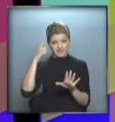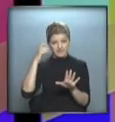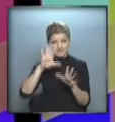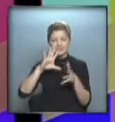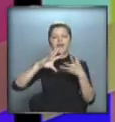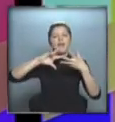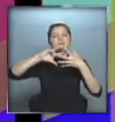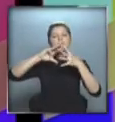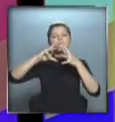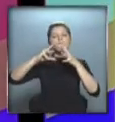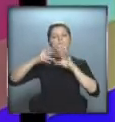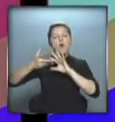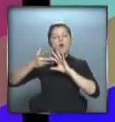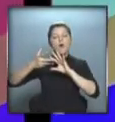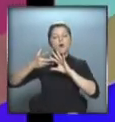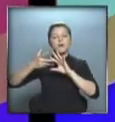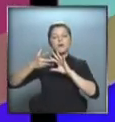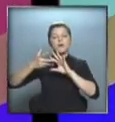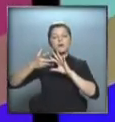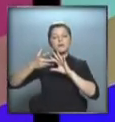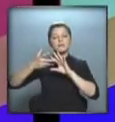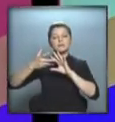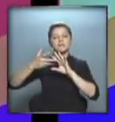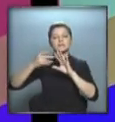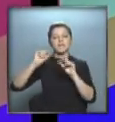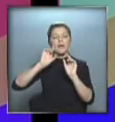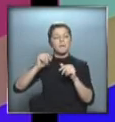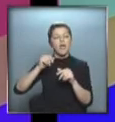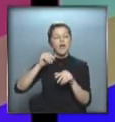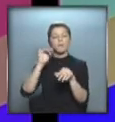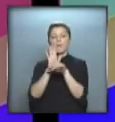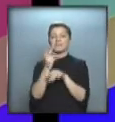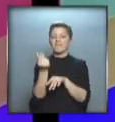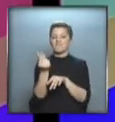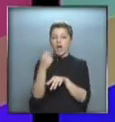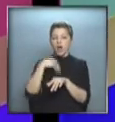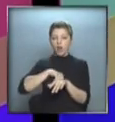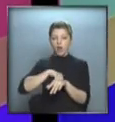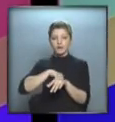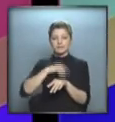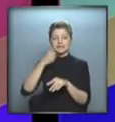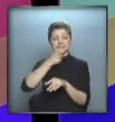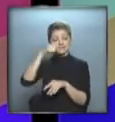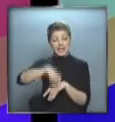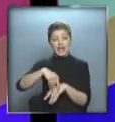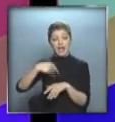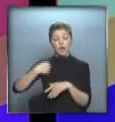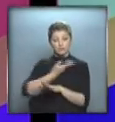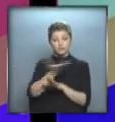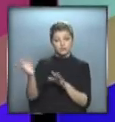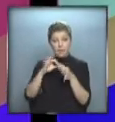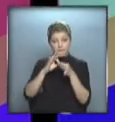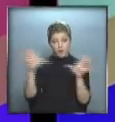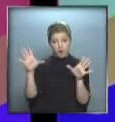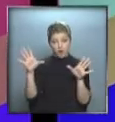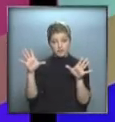las formas y los valores que uno tiene que tener en una sociedad que pretende convivir en democracia, con lo cual estoy